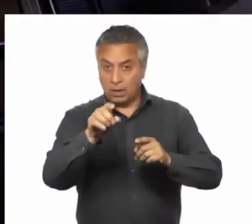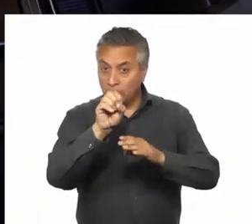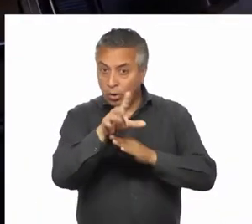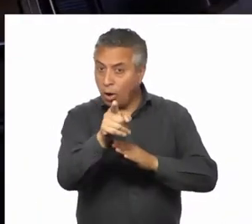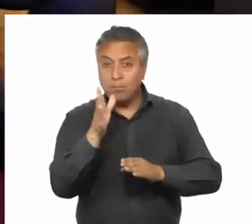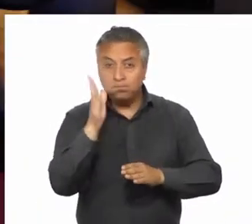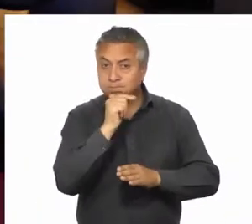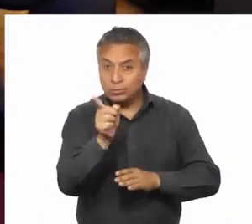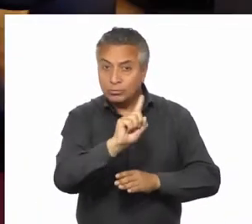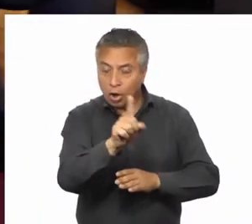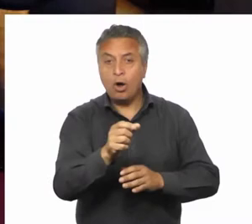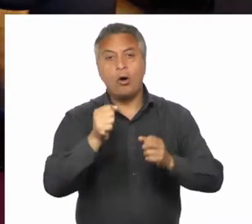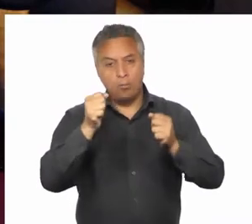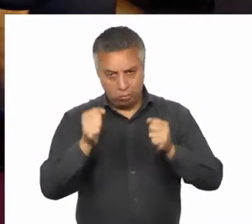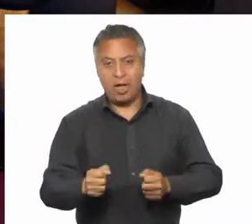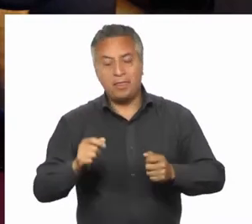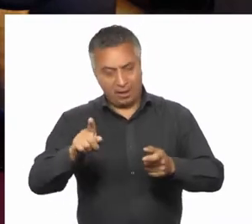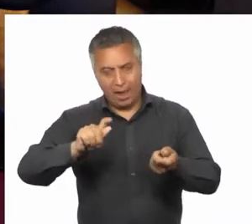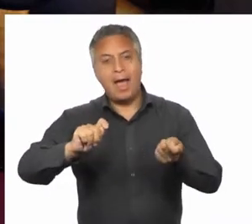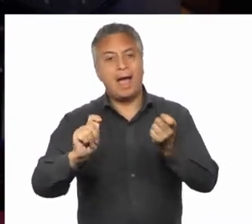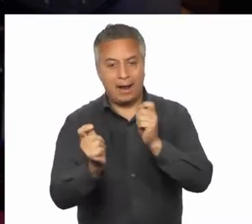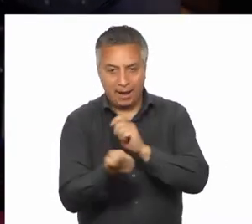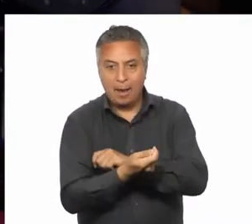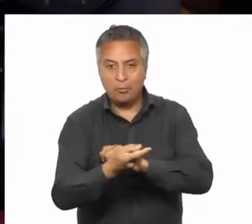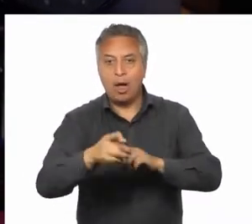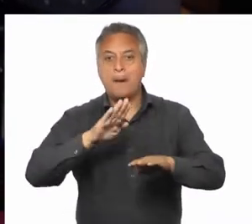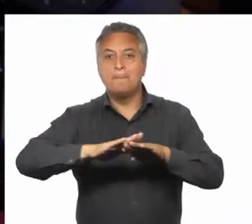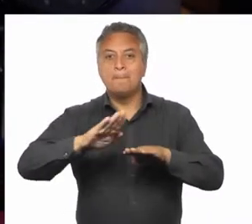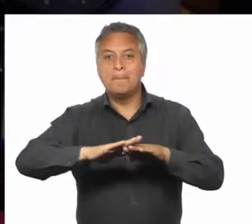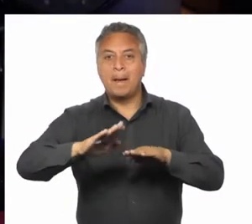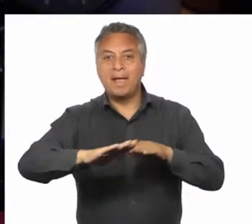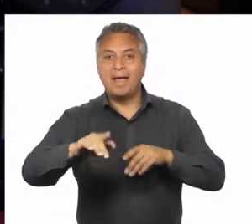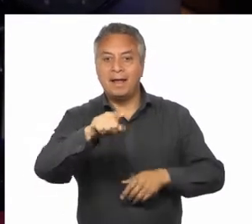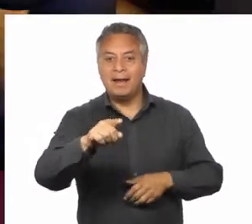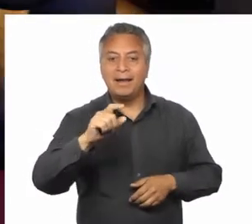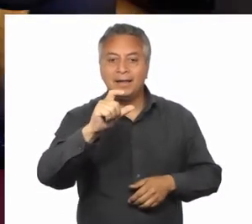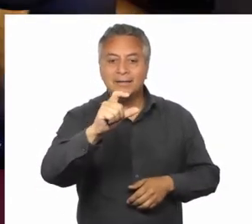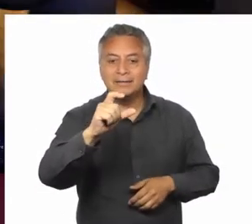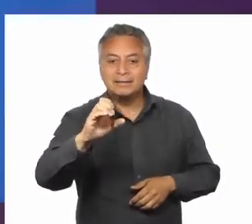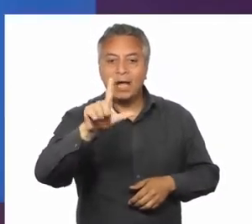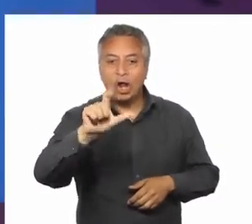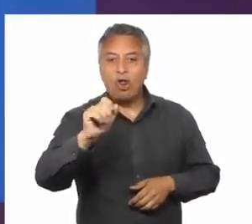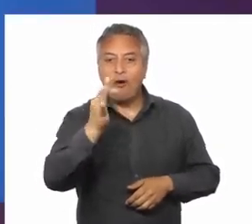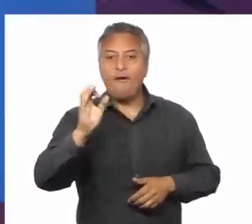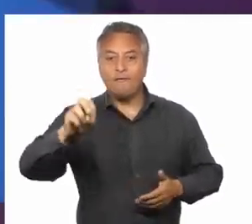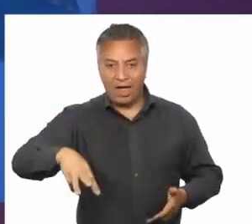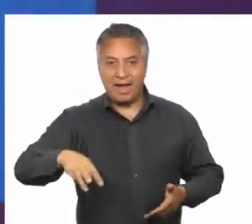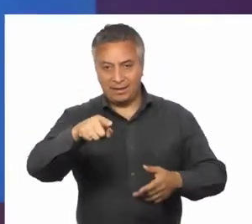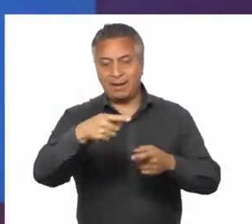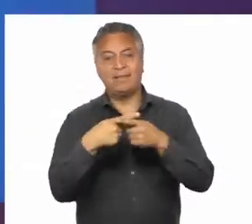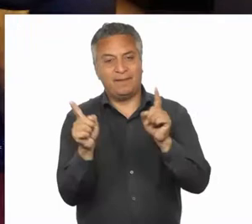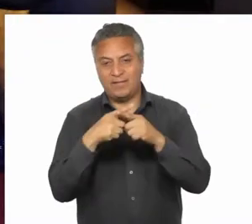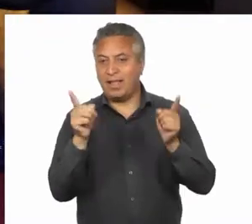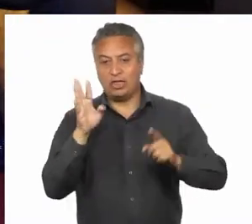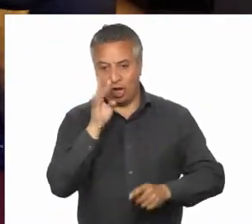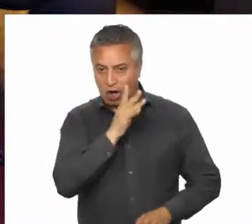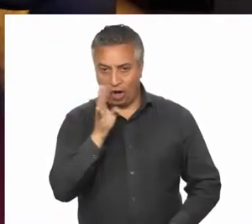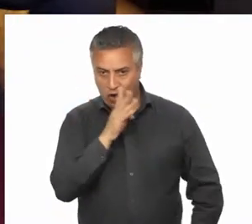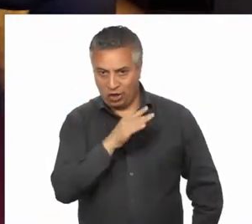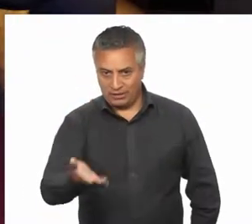no te preocupes, porque la podemos reemplazar por papel celofán de distintos colores.